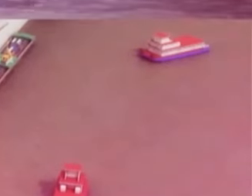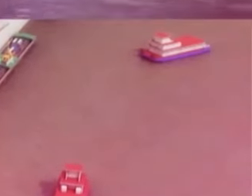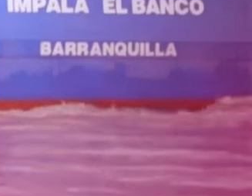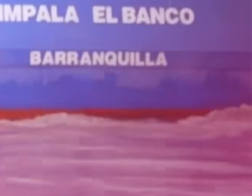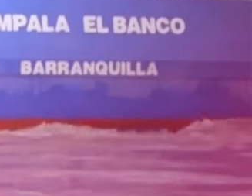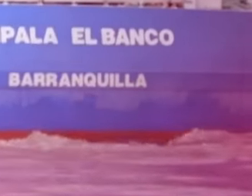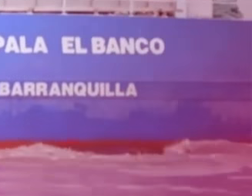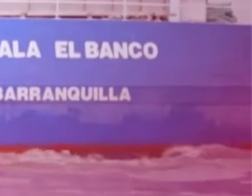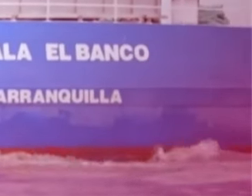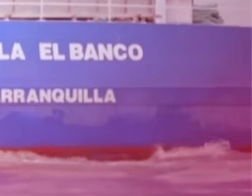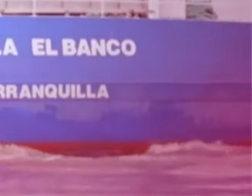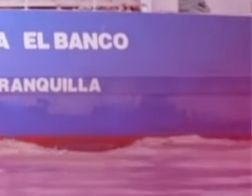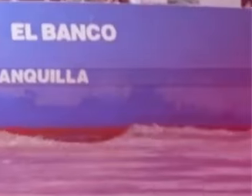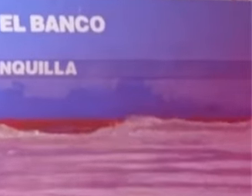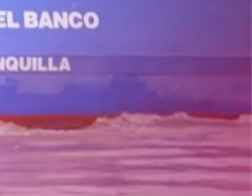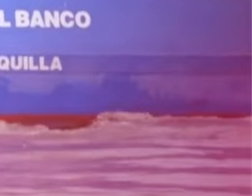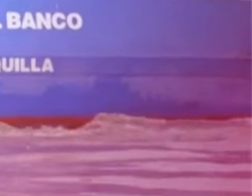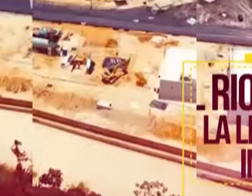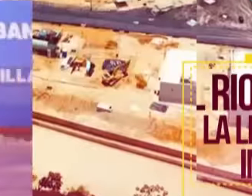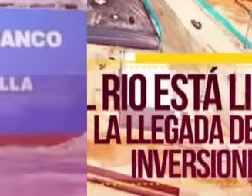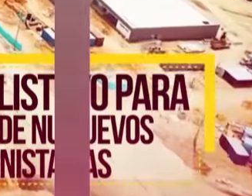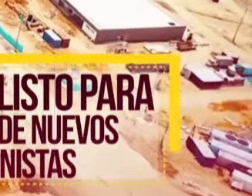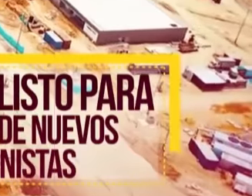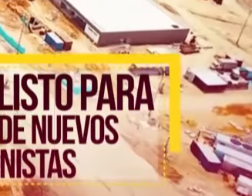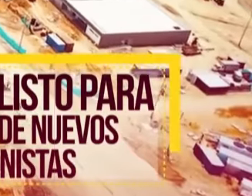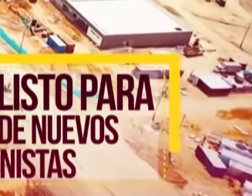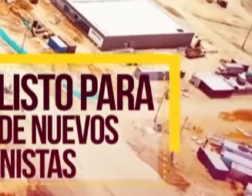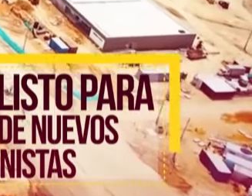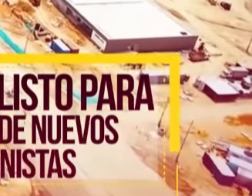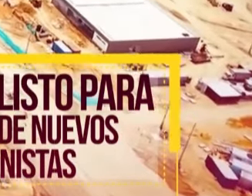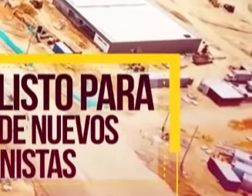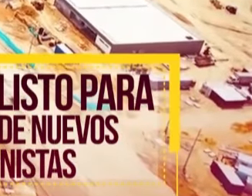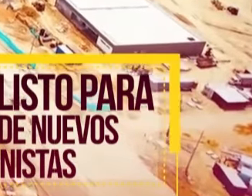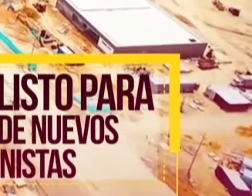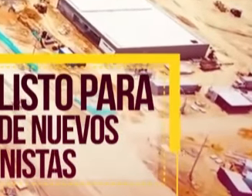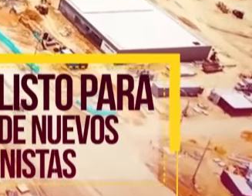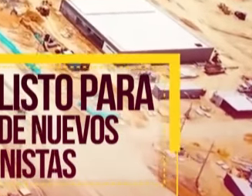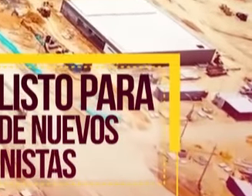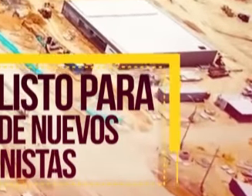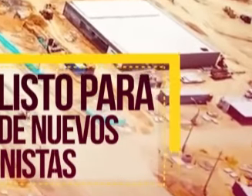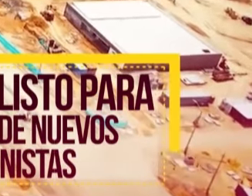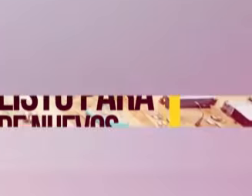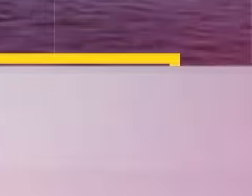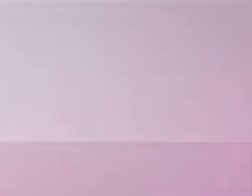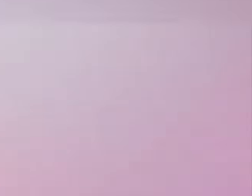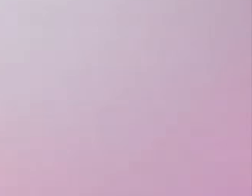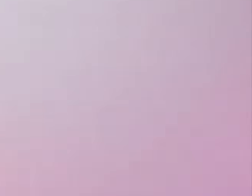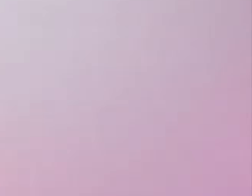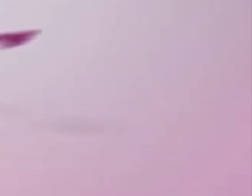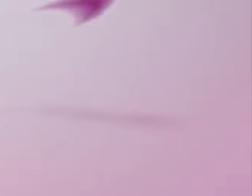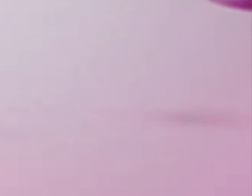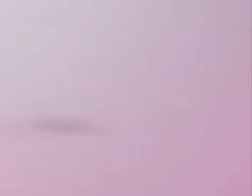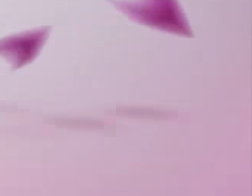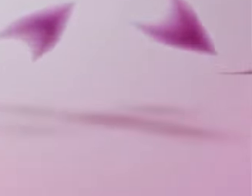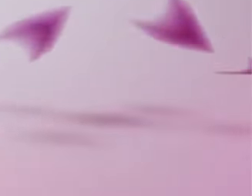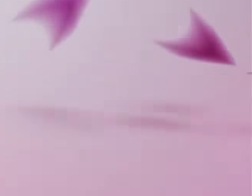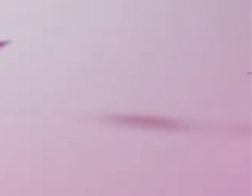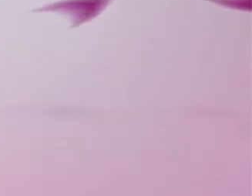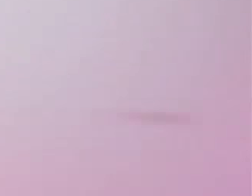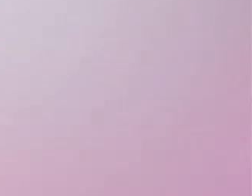20 remolcadores, transportando carga líquida y seca. El río está listo para la llegada de nuevos inversionistas.